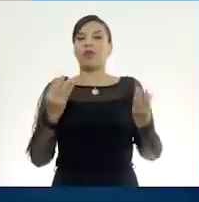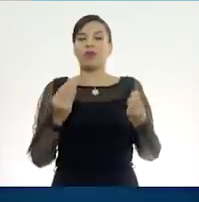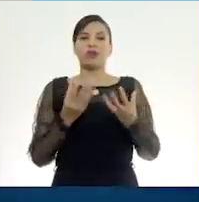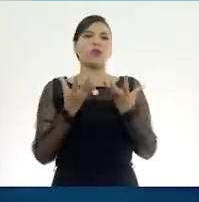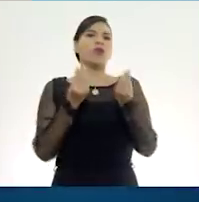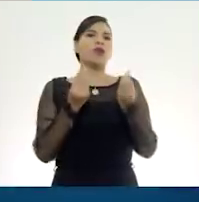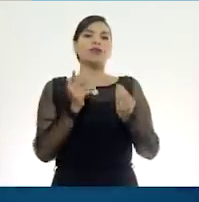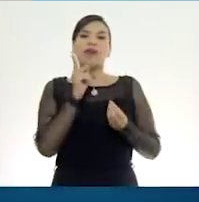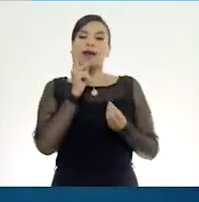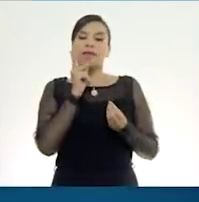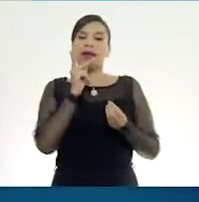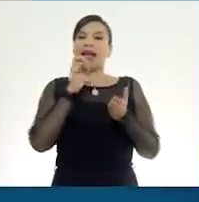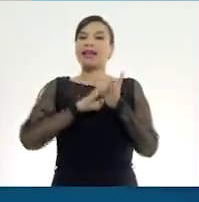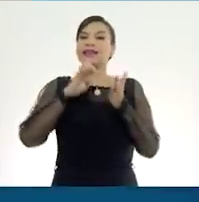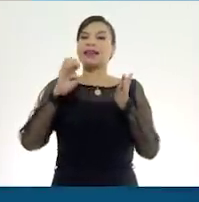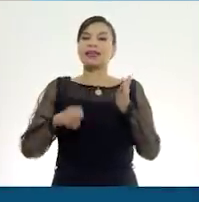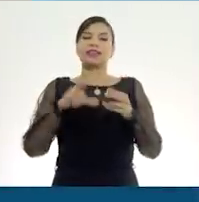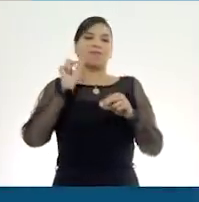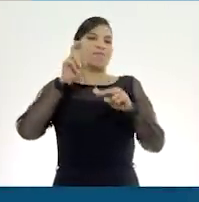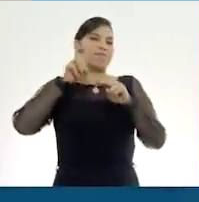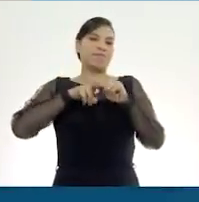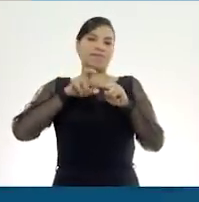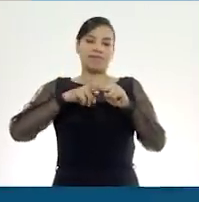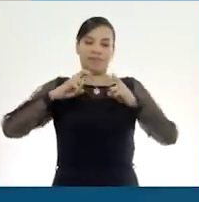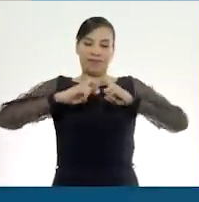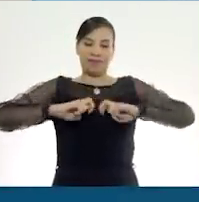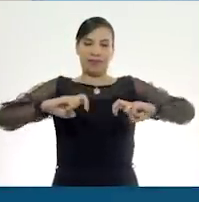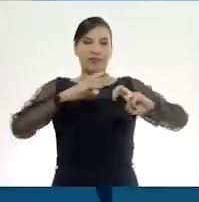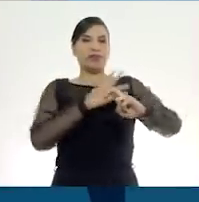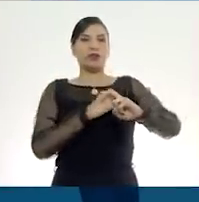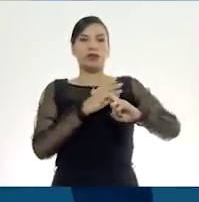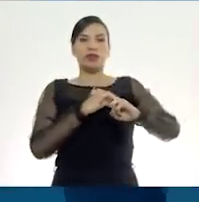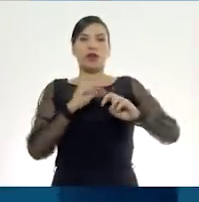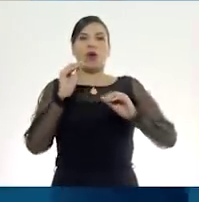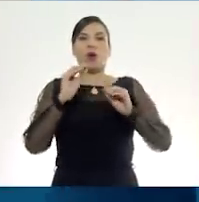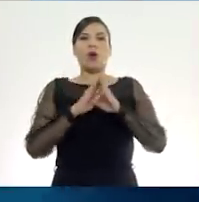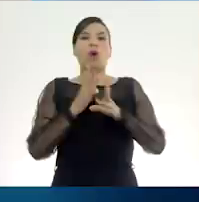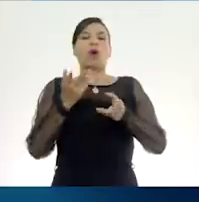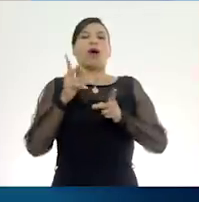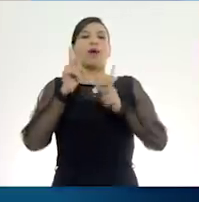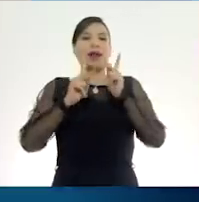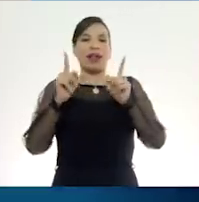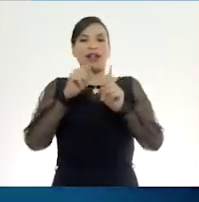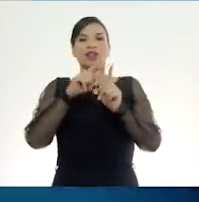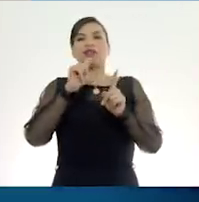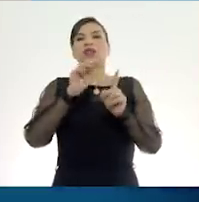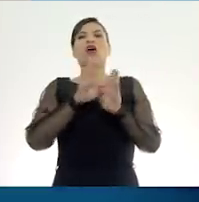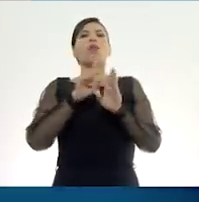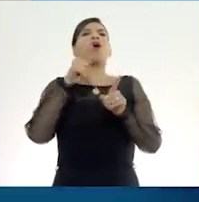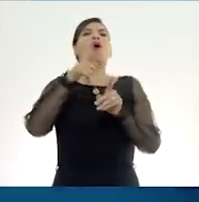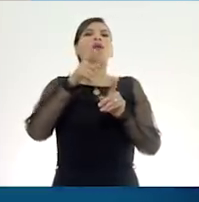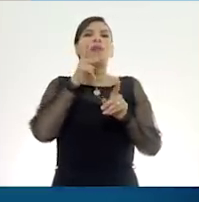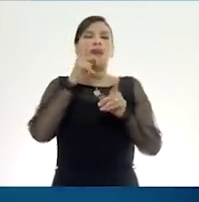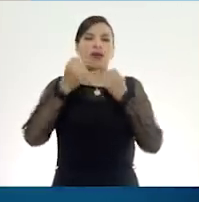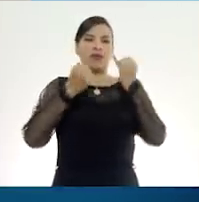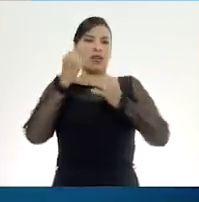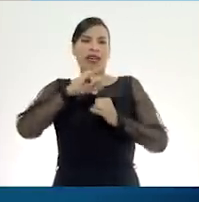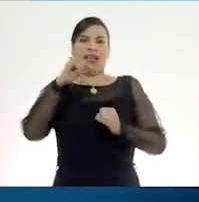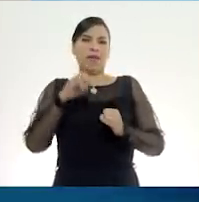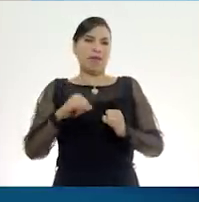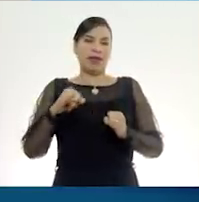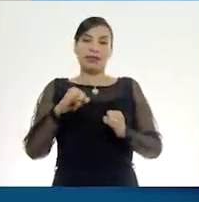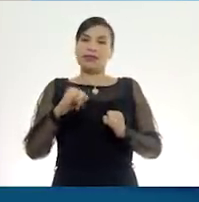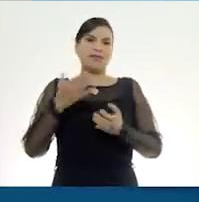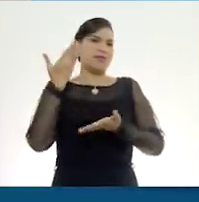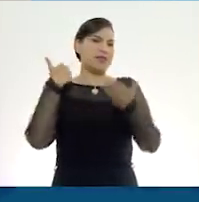Muchos papás, por ejemplo, no se sentaban a la hora de comer con sus hijos, no dejaban que les hablaran de tú y jamás jugaban con ellos.